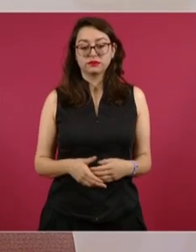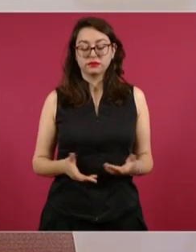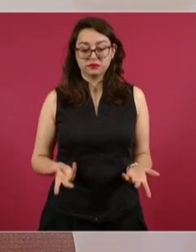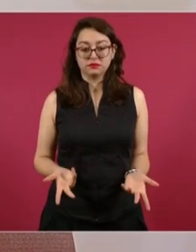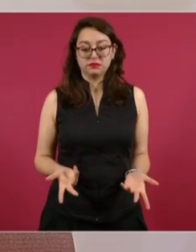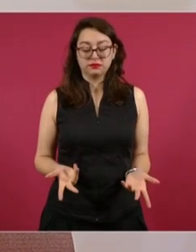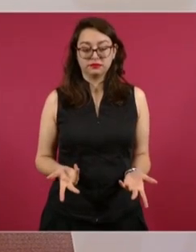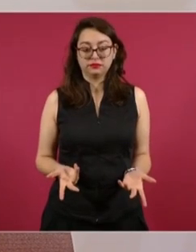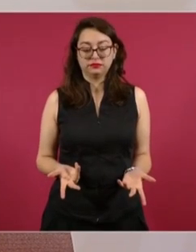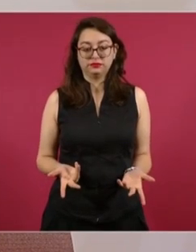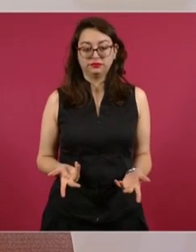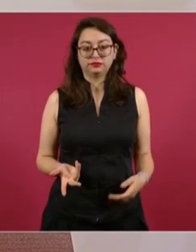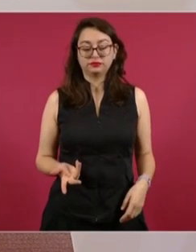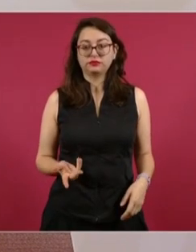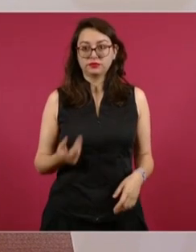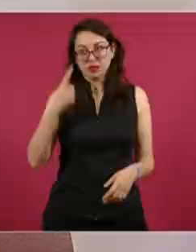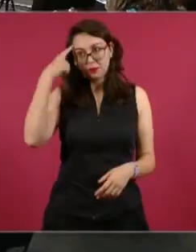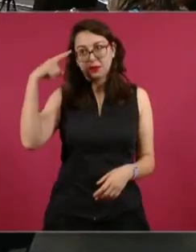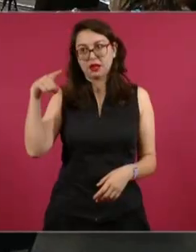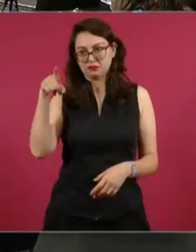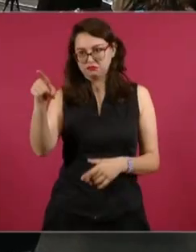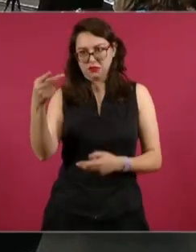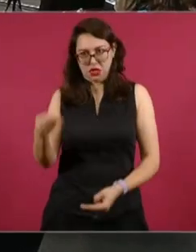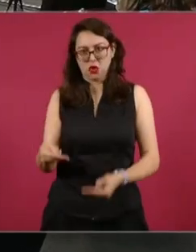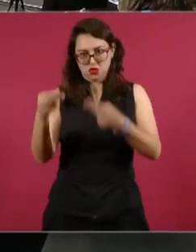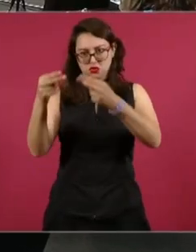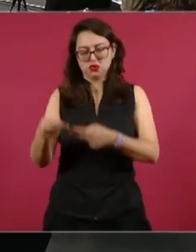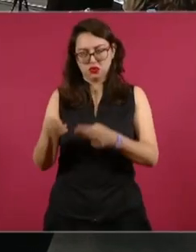cualquier nuevo inversionista no salir adelante.